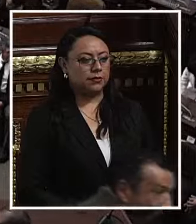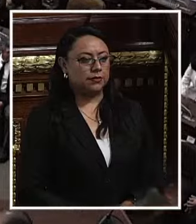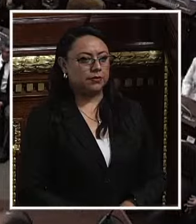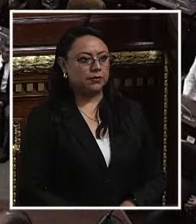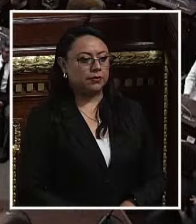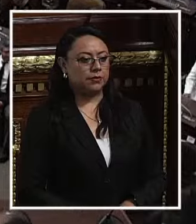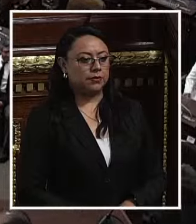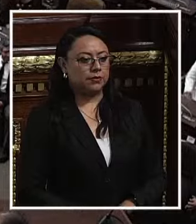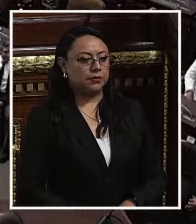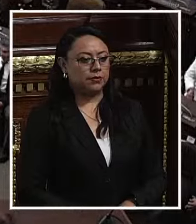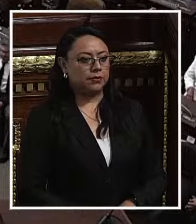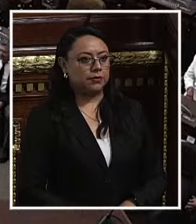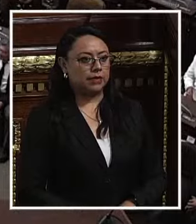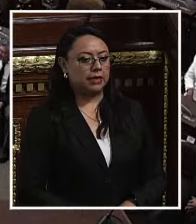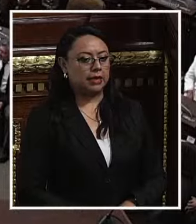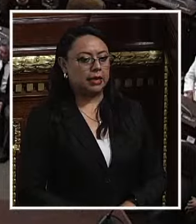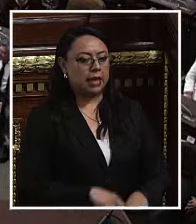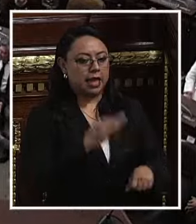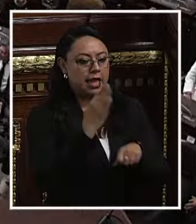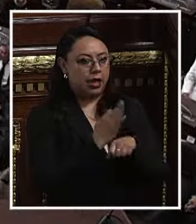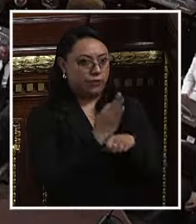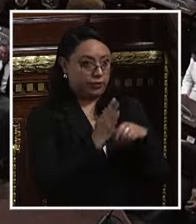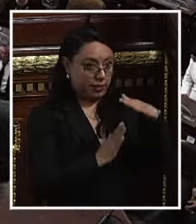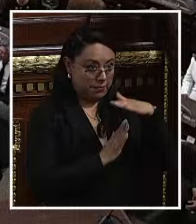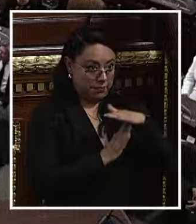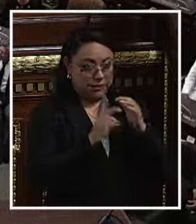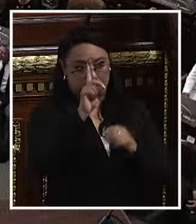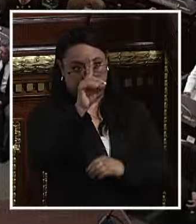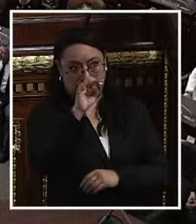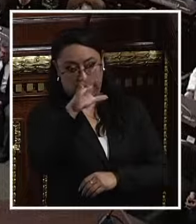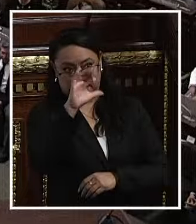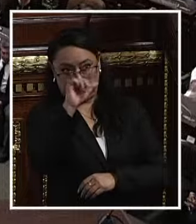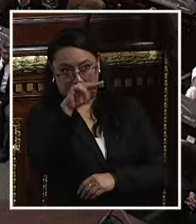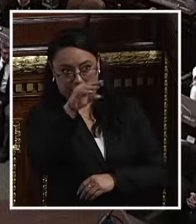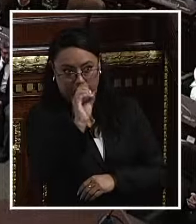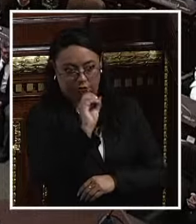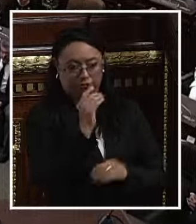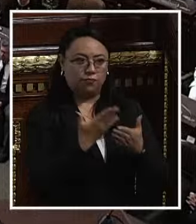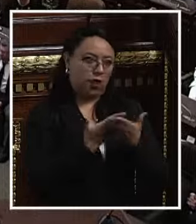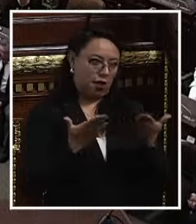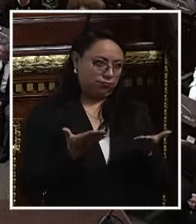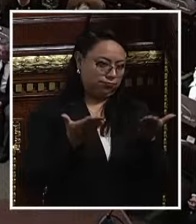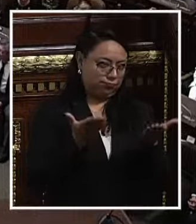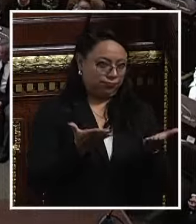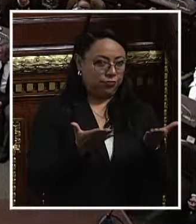Esta mesa de decanos deja a salvo los derechos de las personas